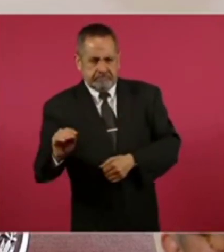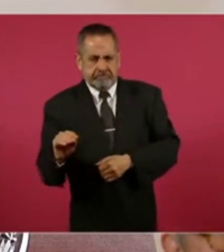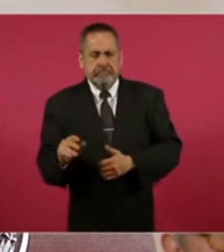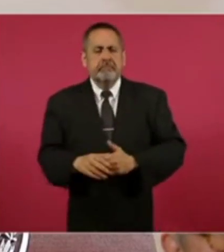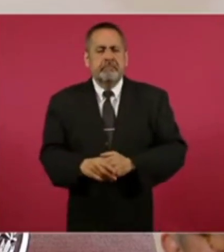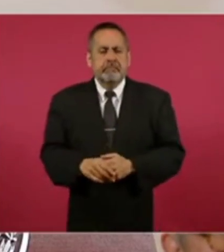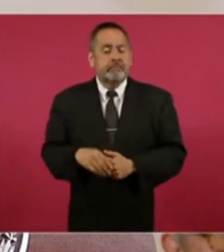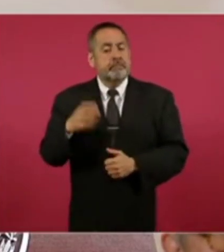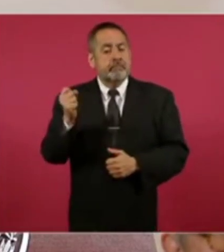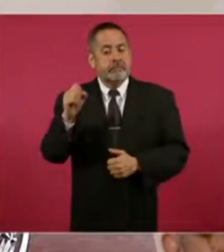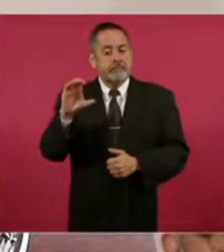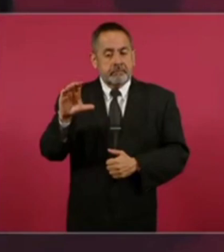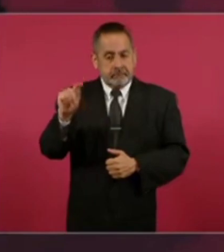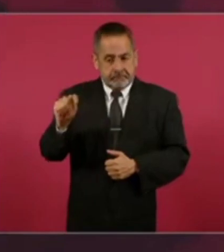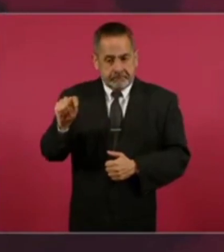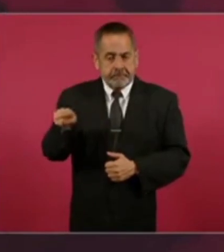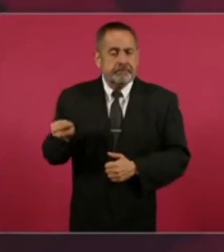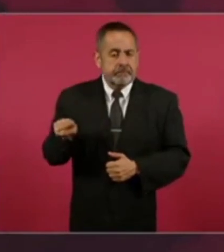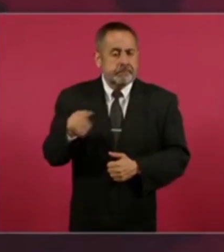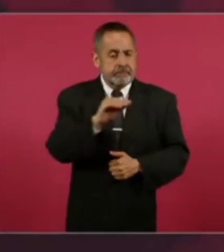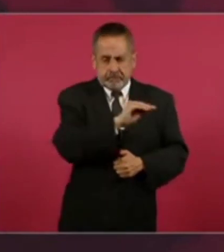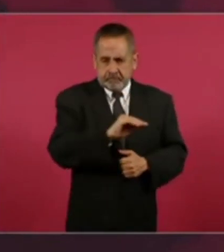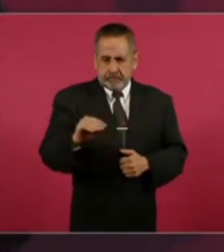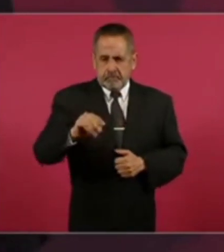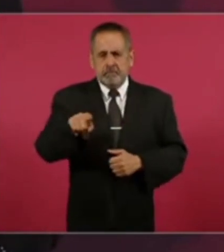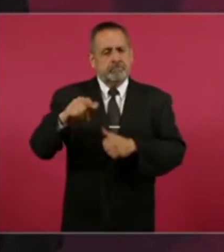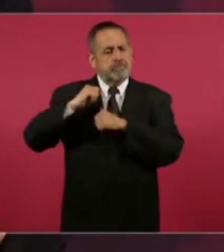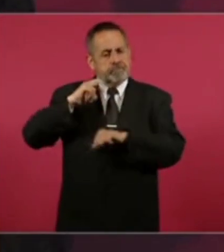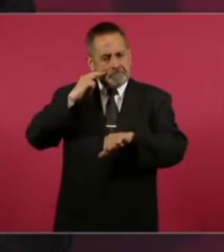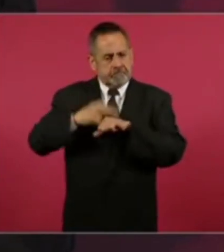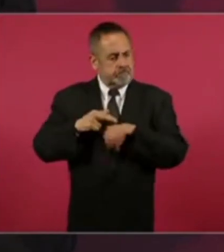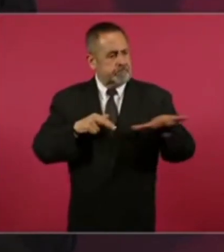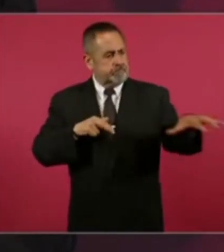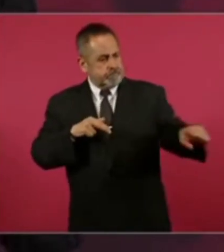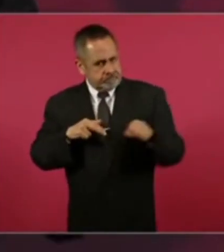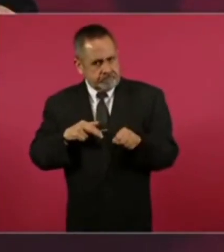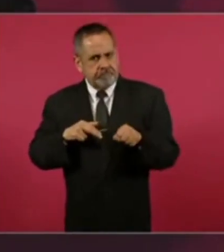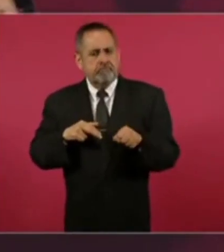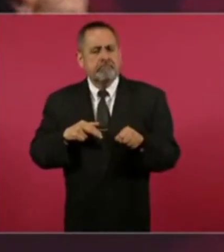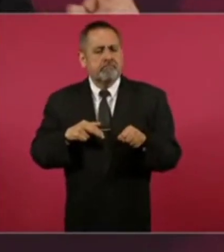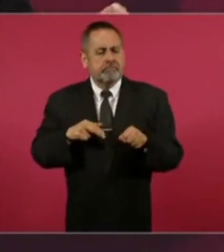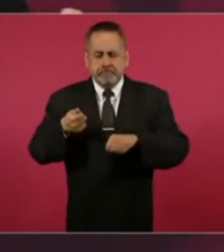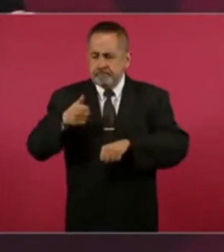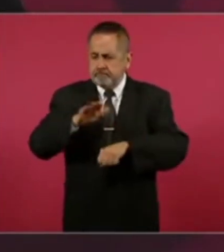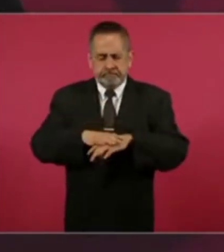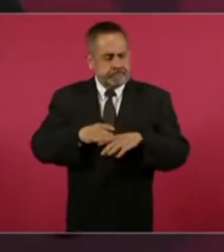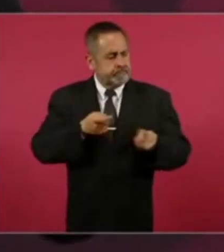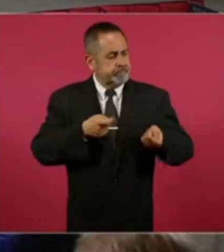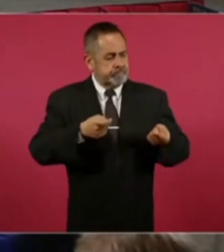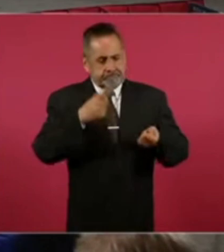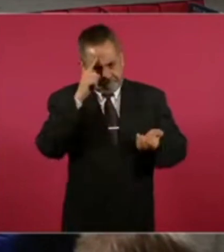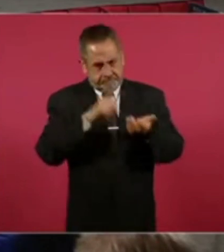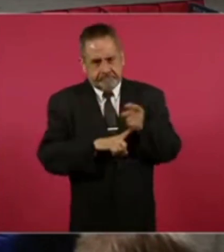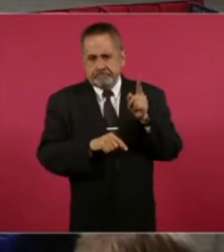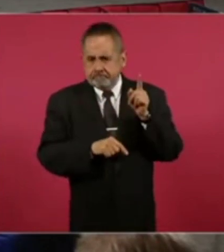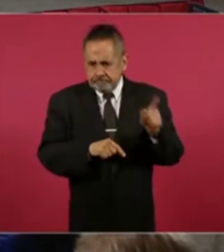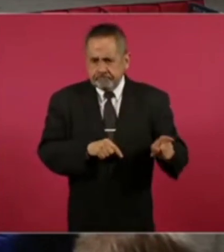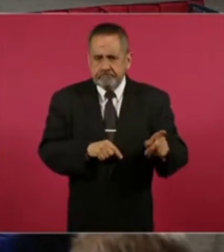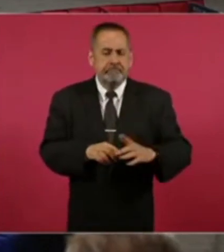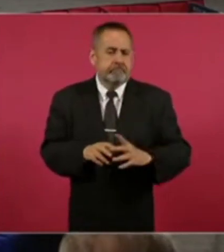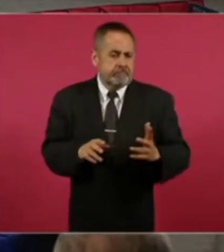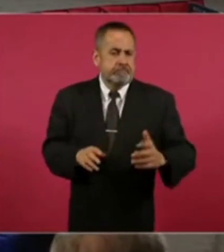Y la Secretaría de Comunicaciones se va a acercar de la administración, de